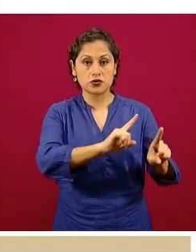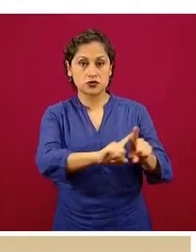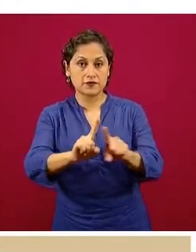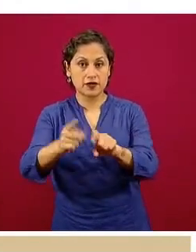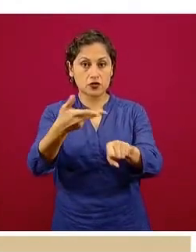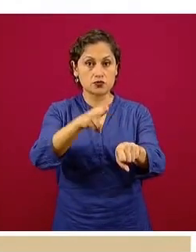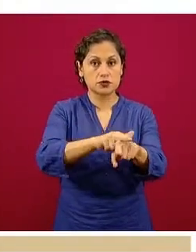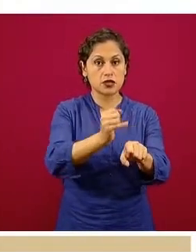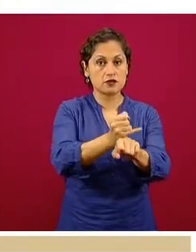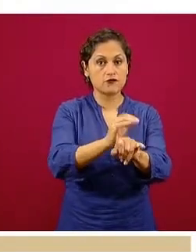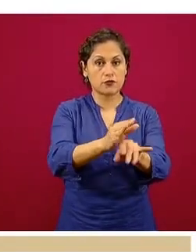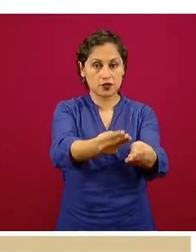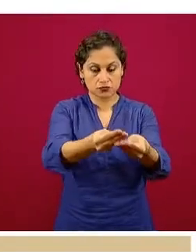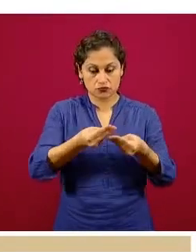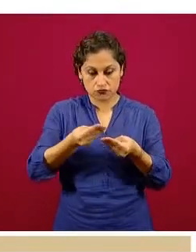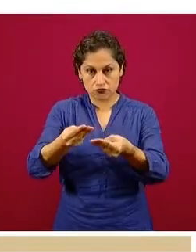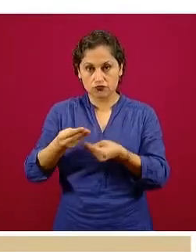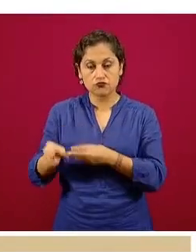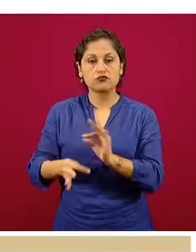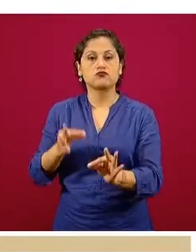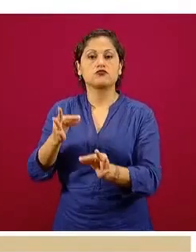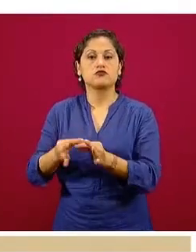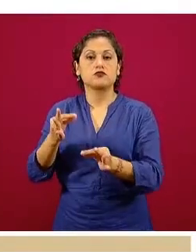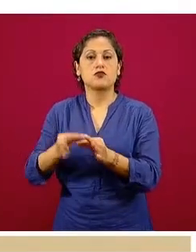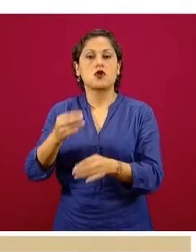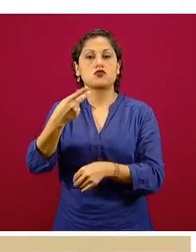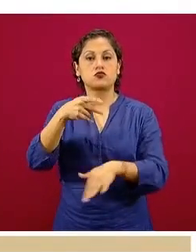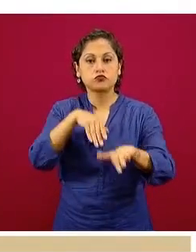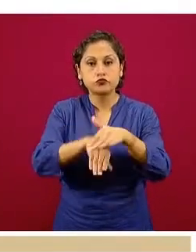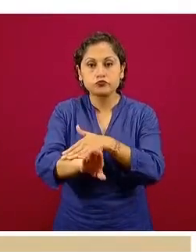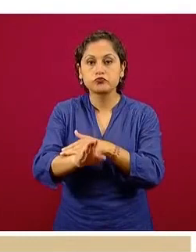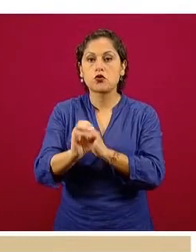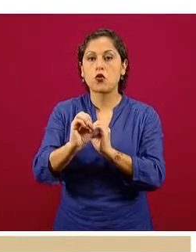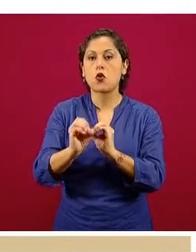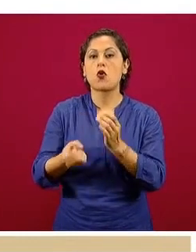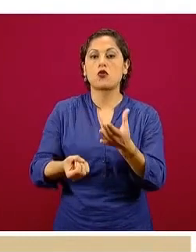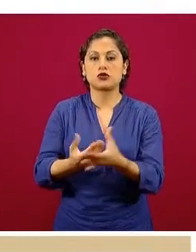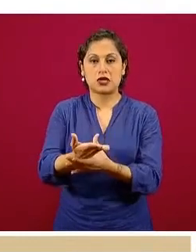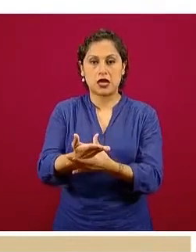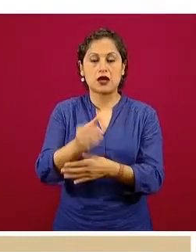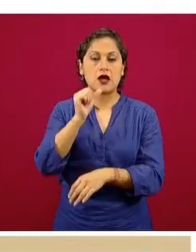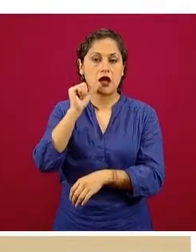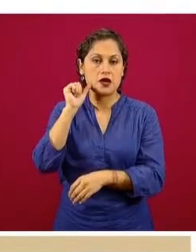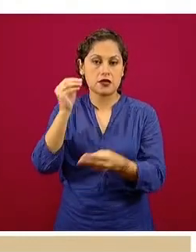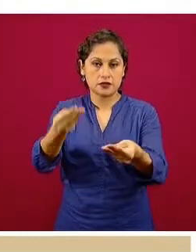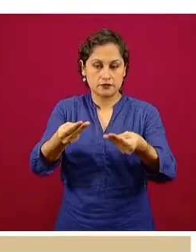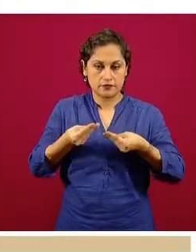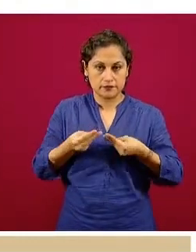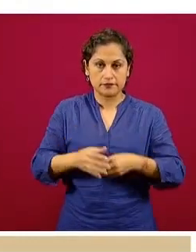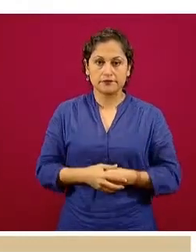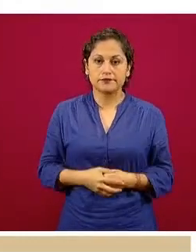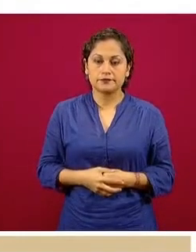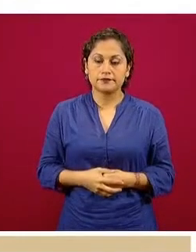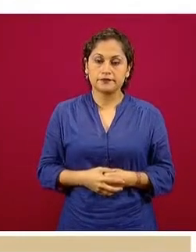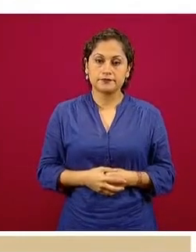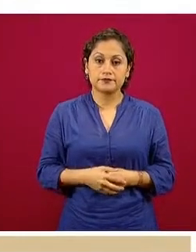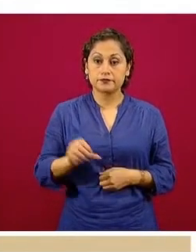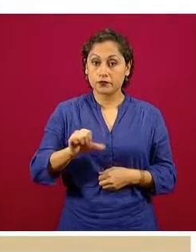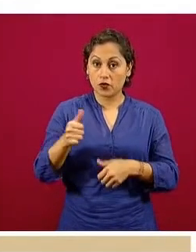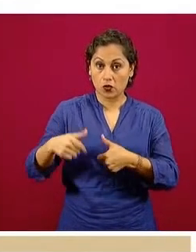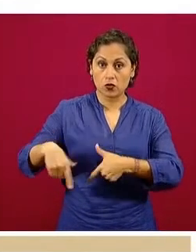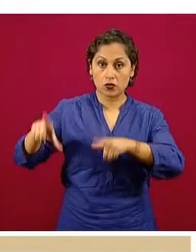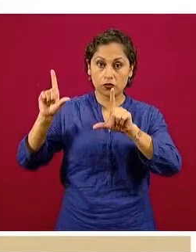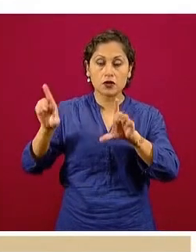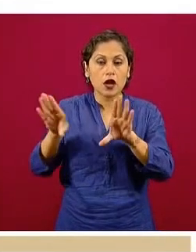notificaron sus camas y sus ingresos egresos el día de ayer veamos la siguiente diapositiva para ver la